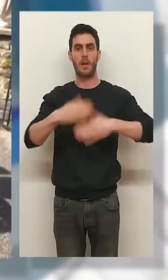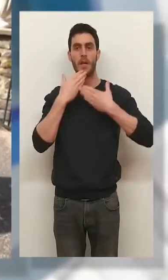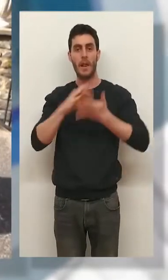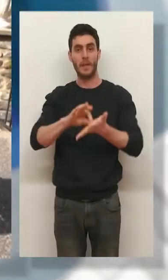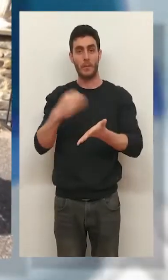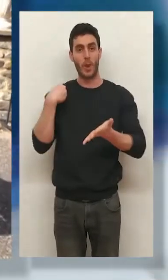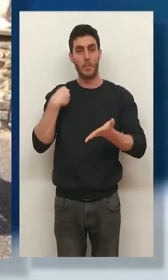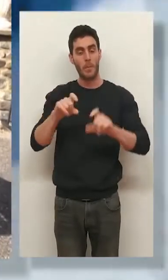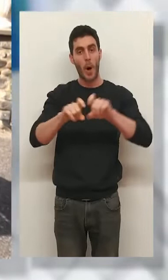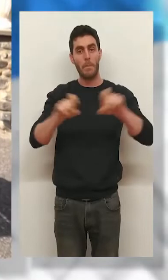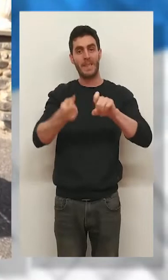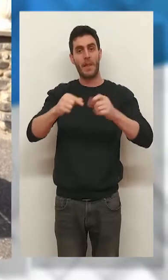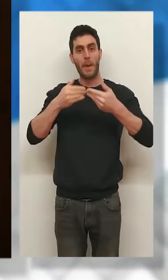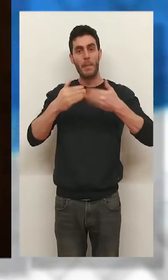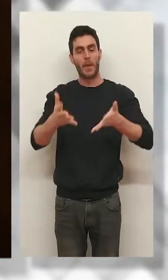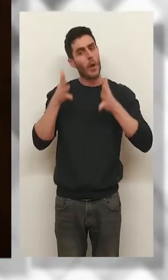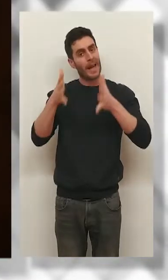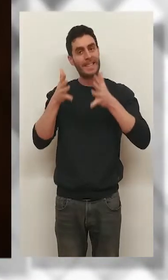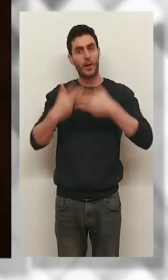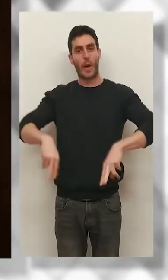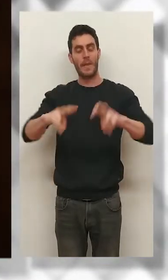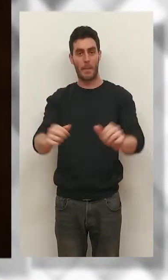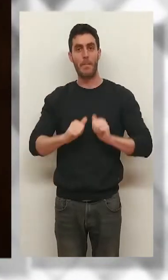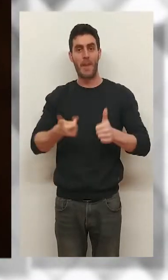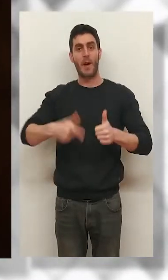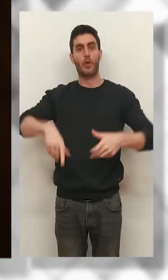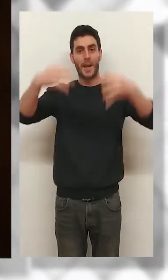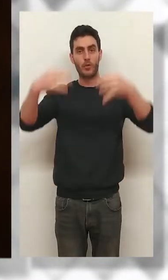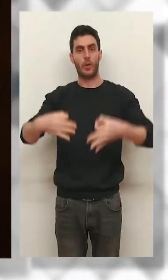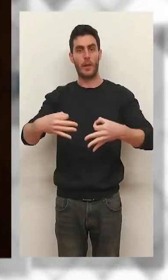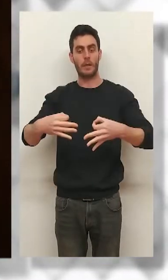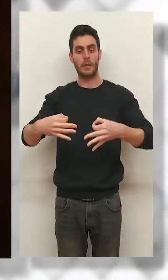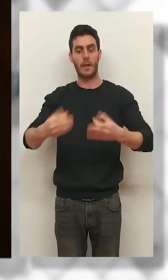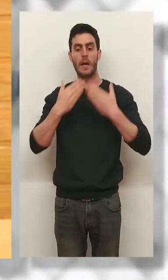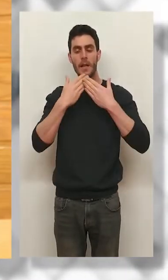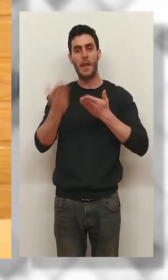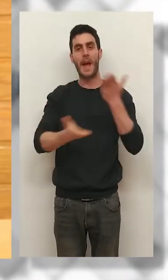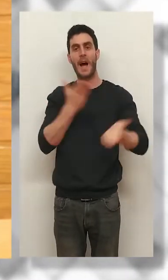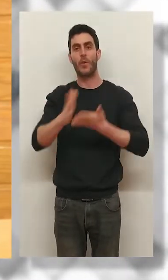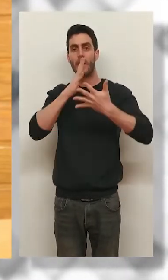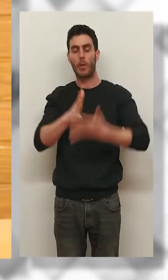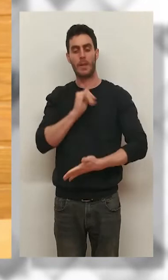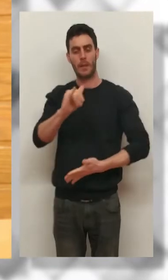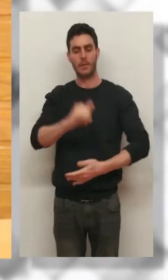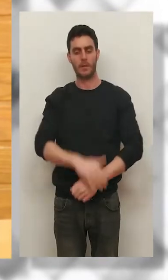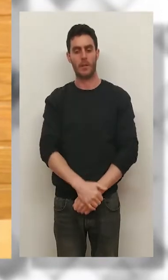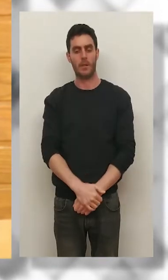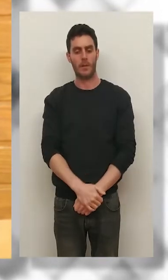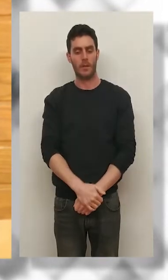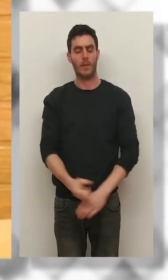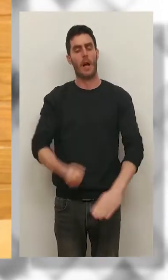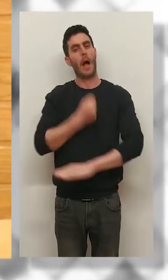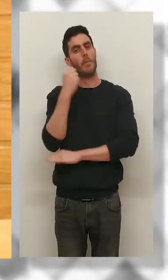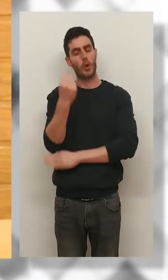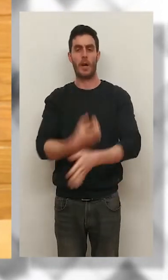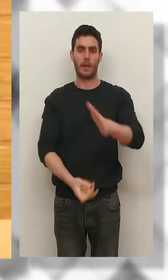emprendedores para iniciarse o consolidarse a partir de las ayudas existentes. Impulsar la creación y la